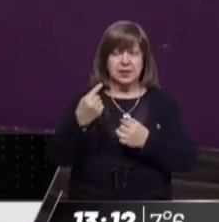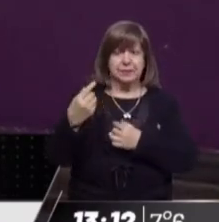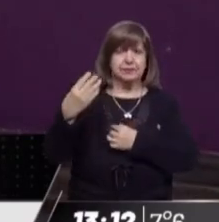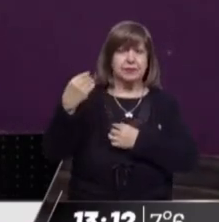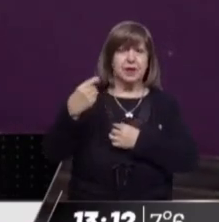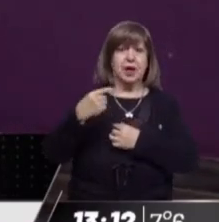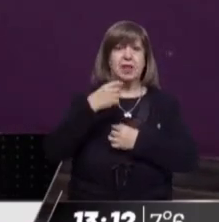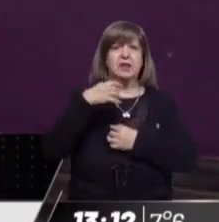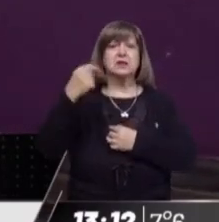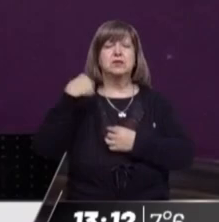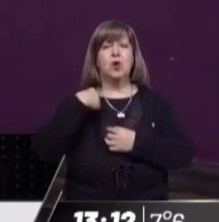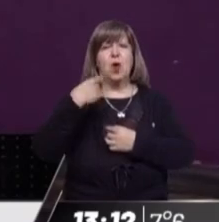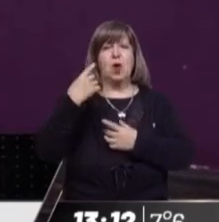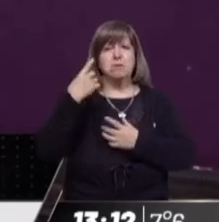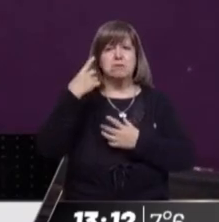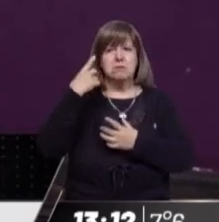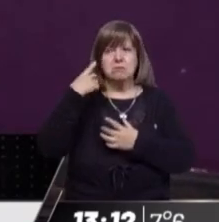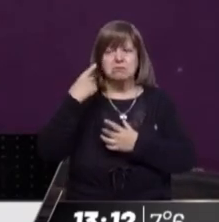mogólica